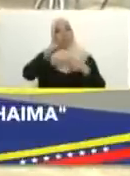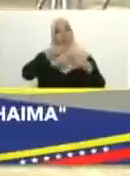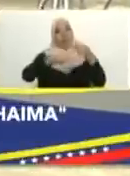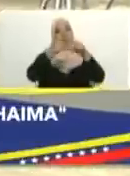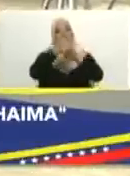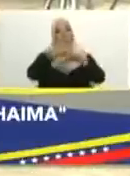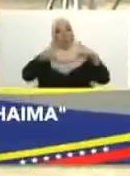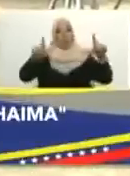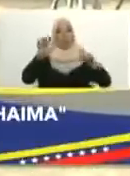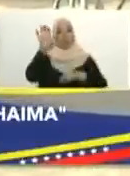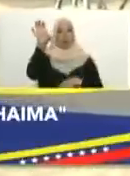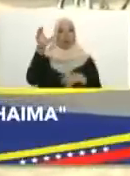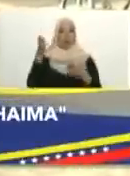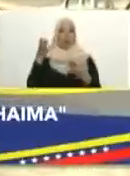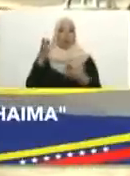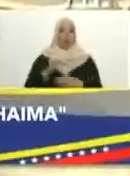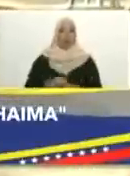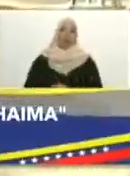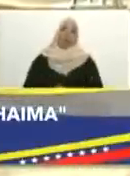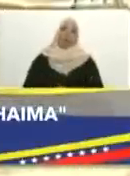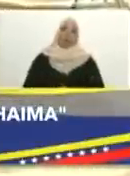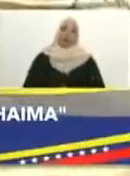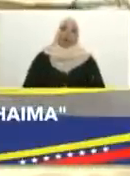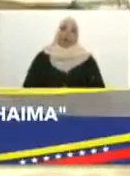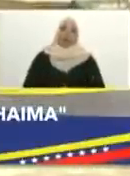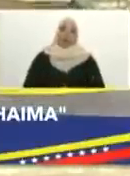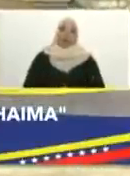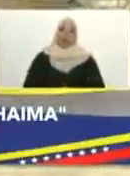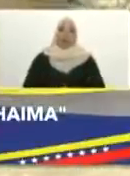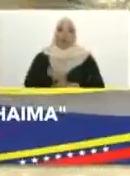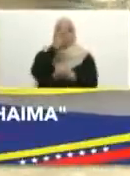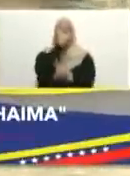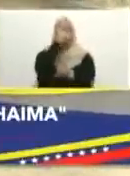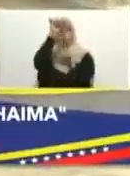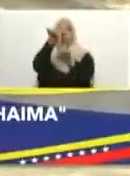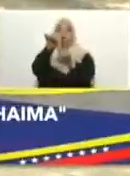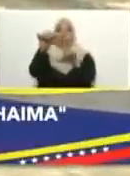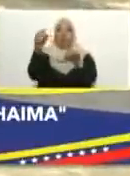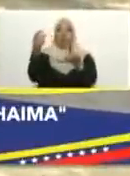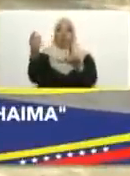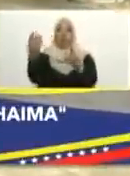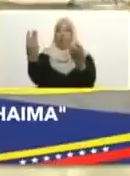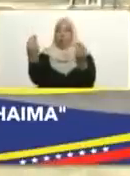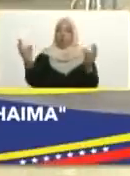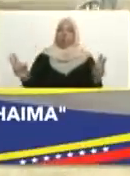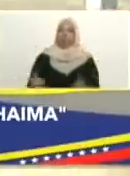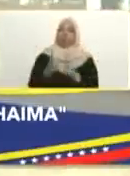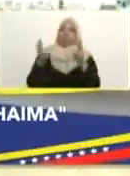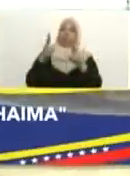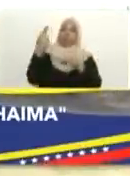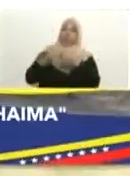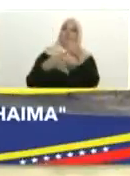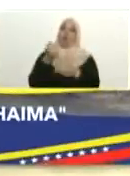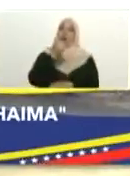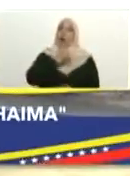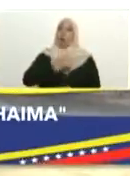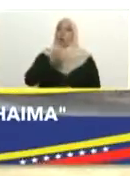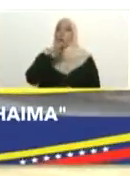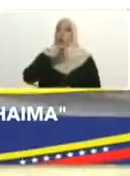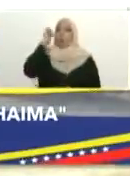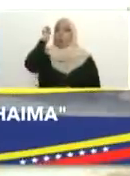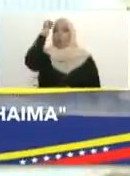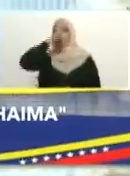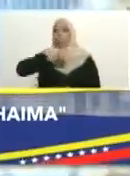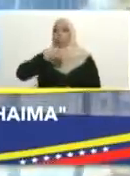libre, soberana, para plantearnos un horizonte victorioso en el proceso de resistencia frente